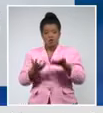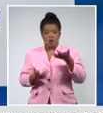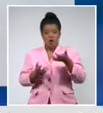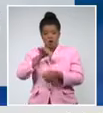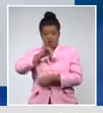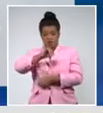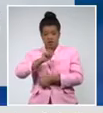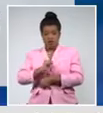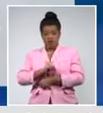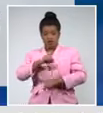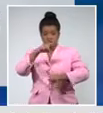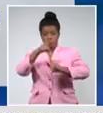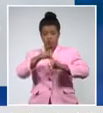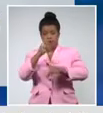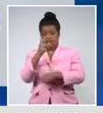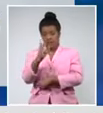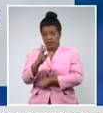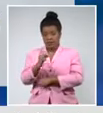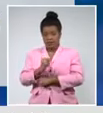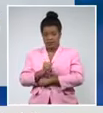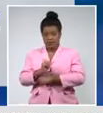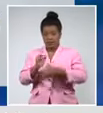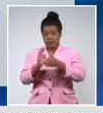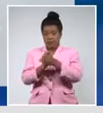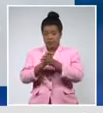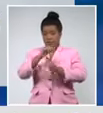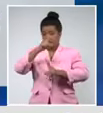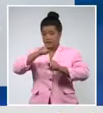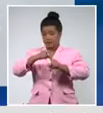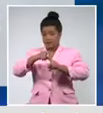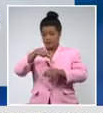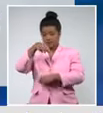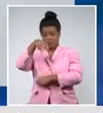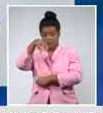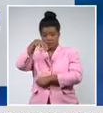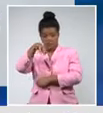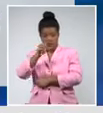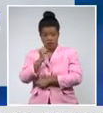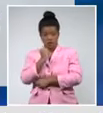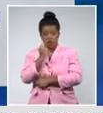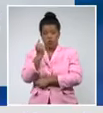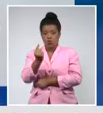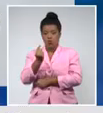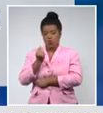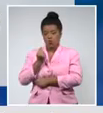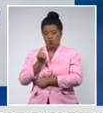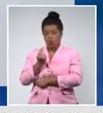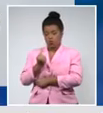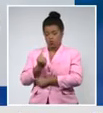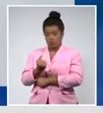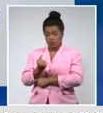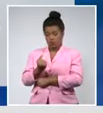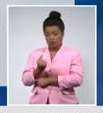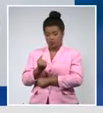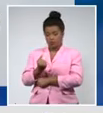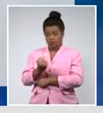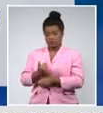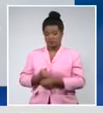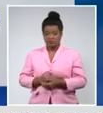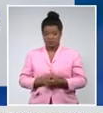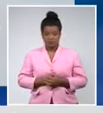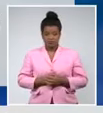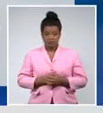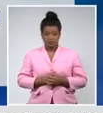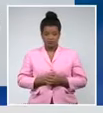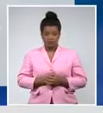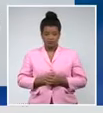Las Tunas 3, Matanzas y Pinar del Río, un caso confirmado de cada uno de ellos.